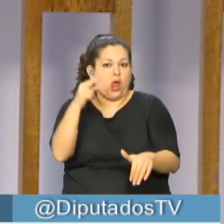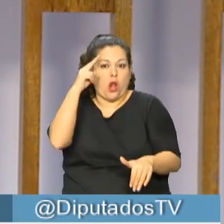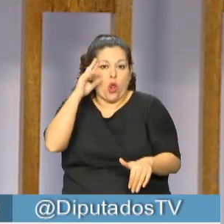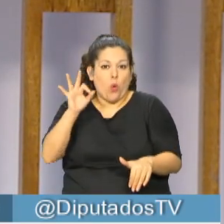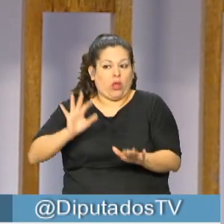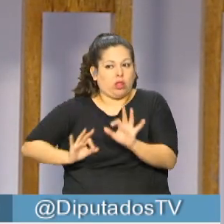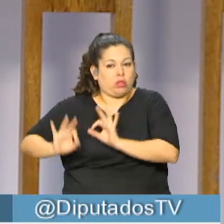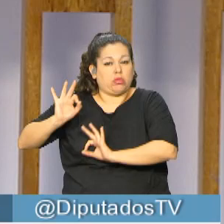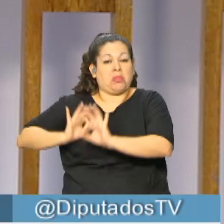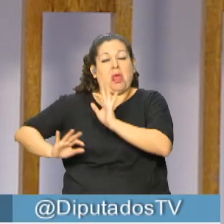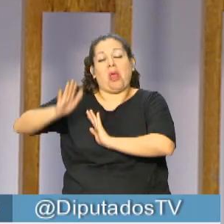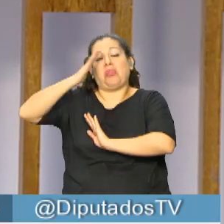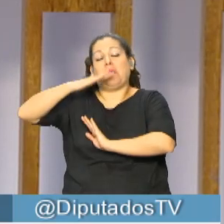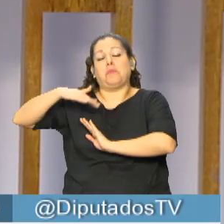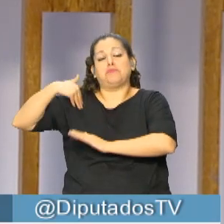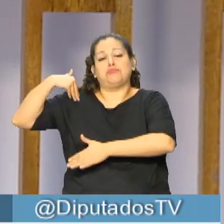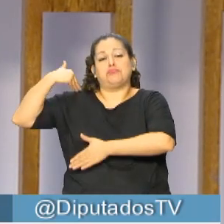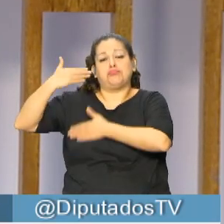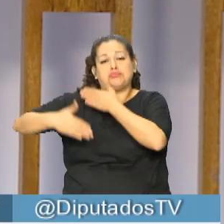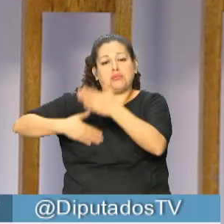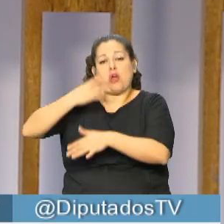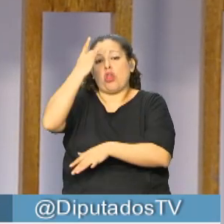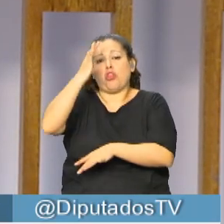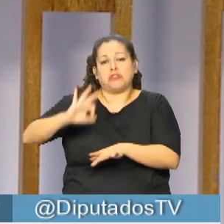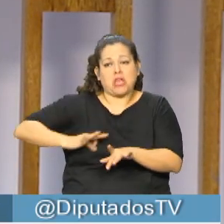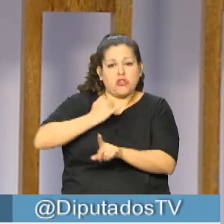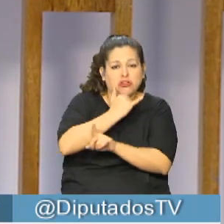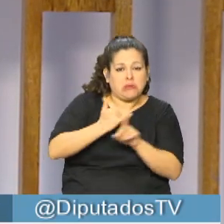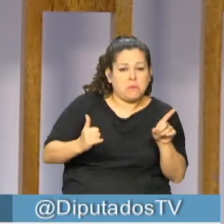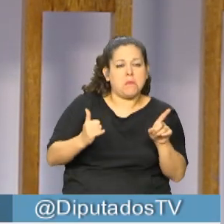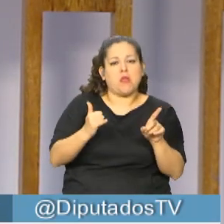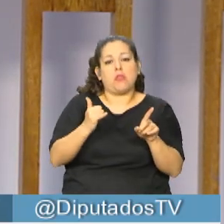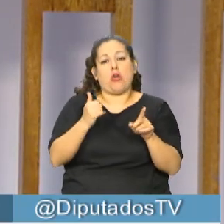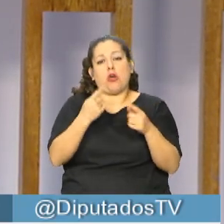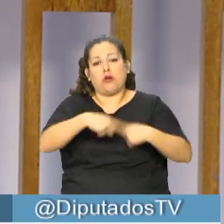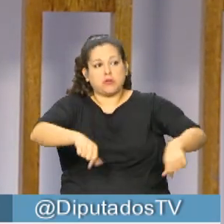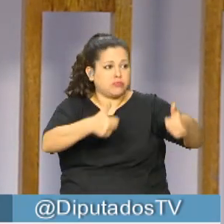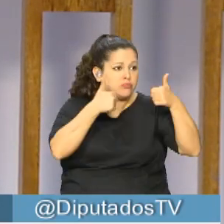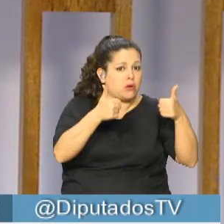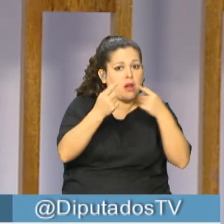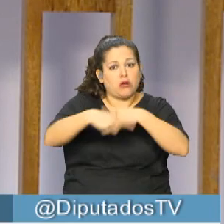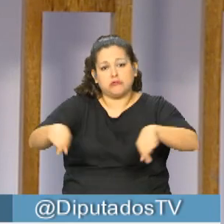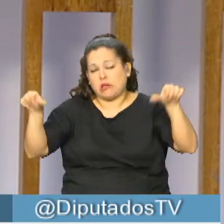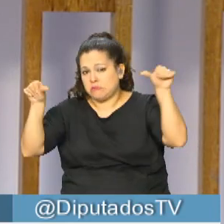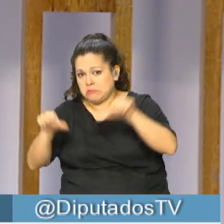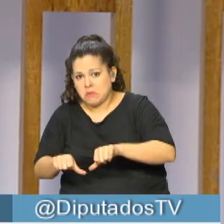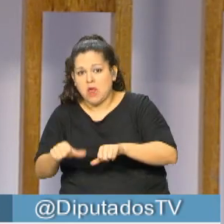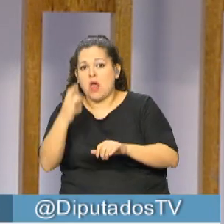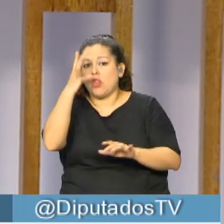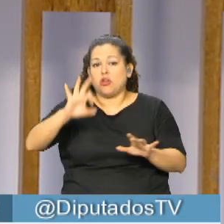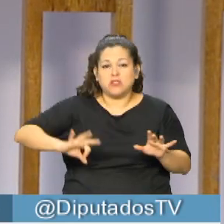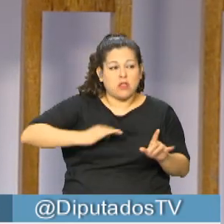con virtudes, con errores, hubo 12 años y medio, o desde el 2002 al 2015, de